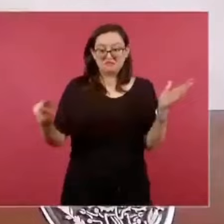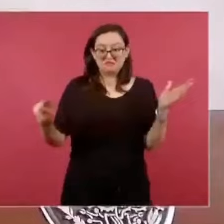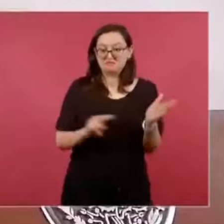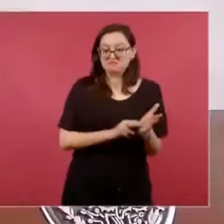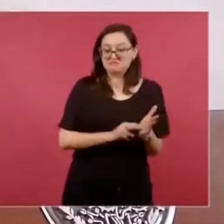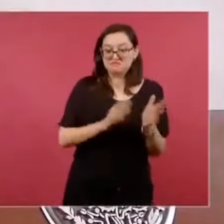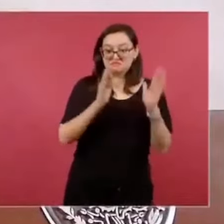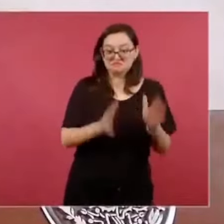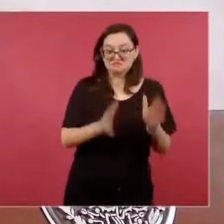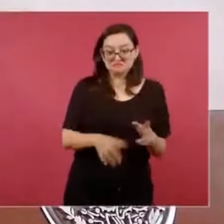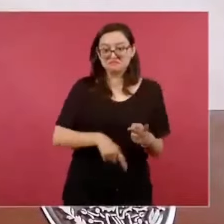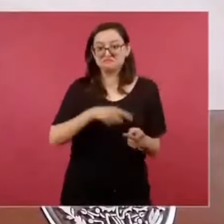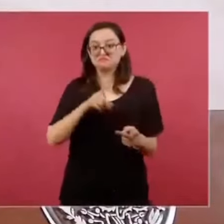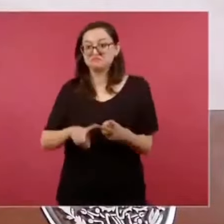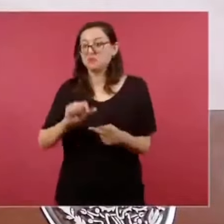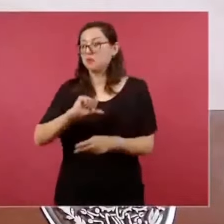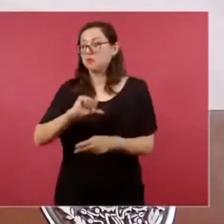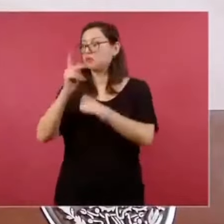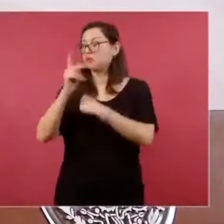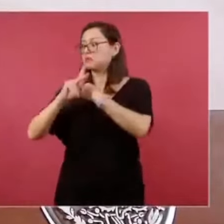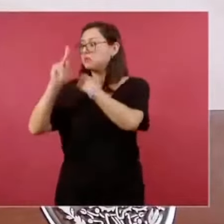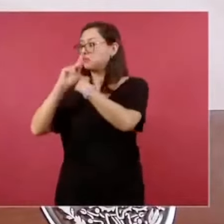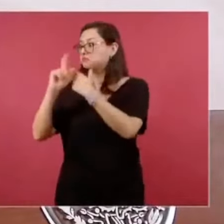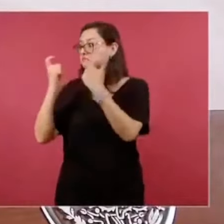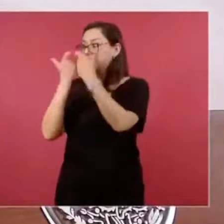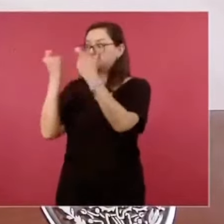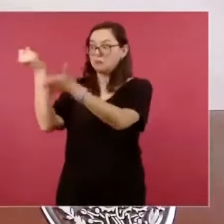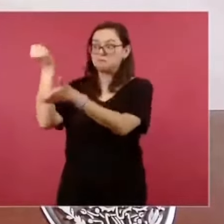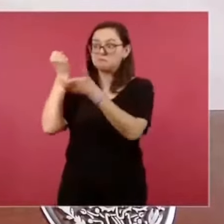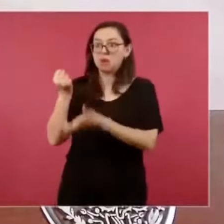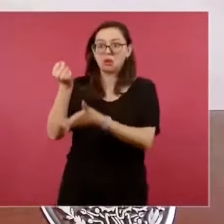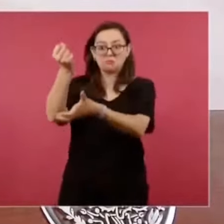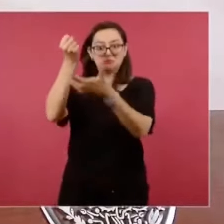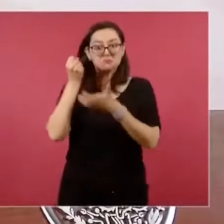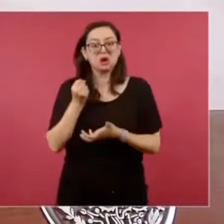México es de los países más atractivos